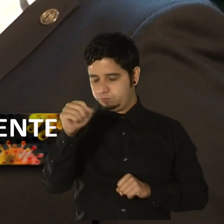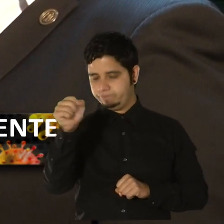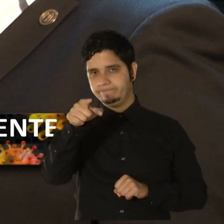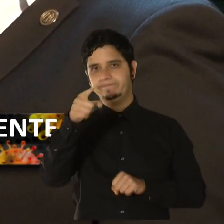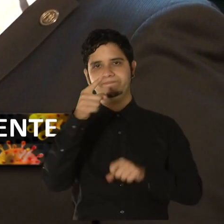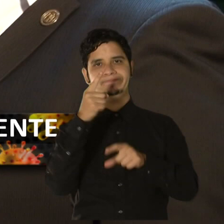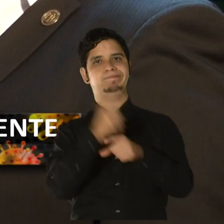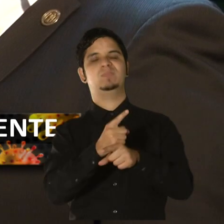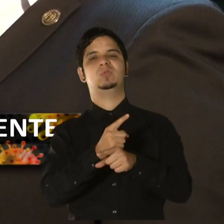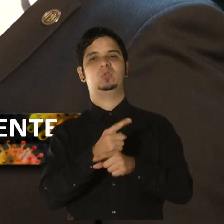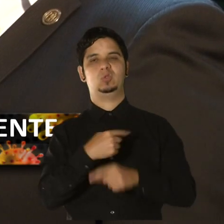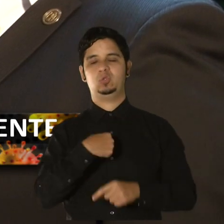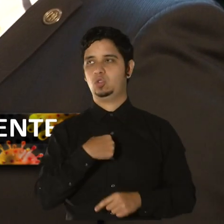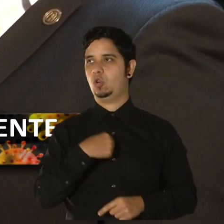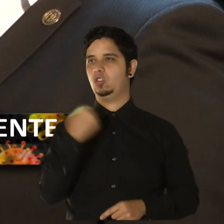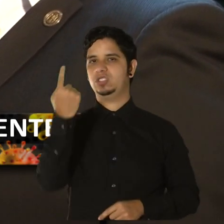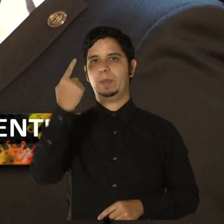que